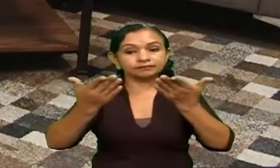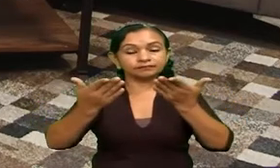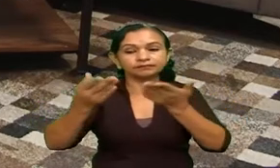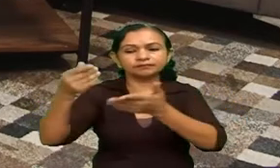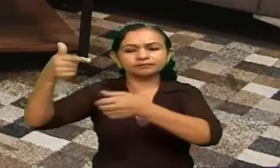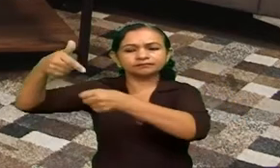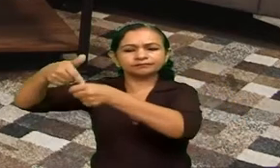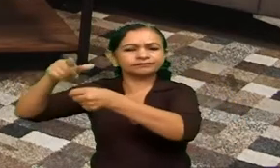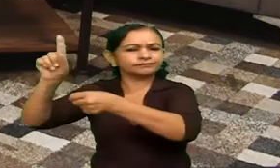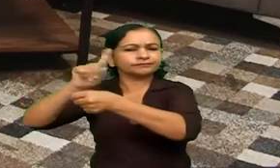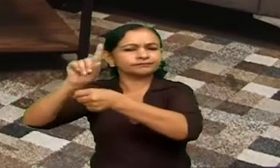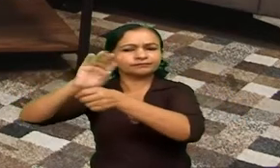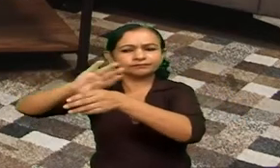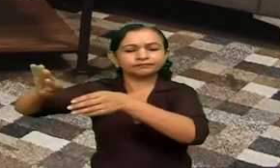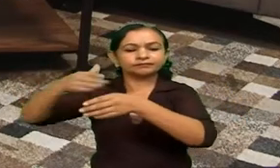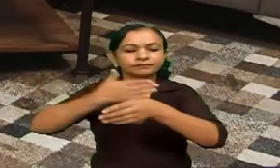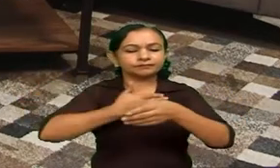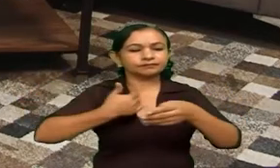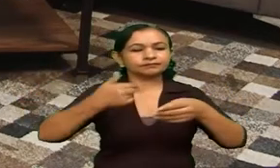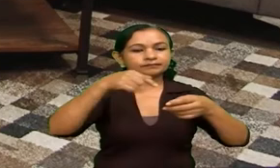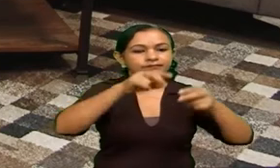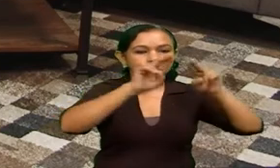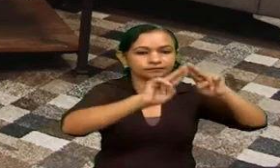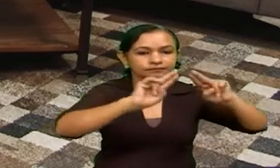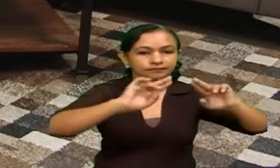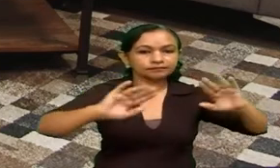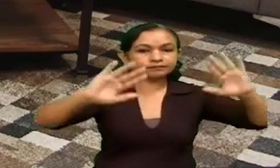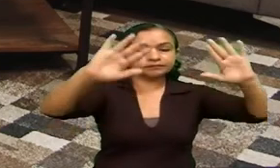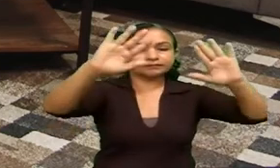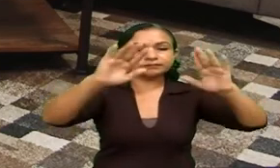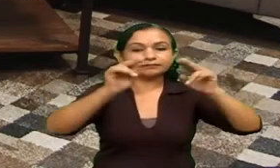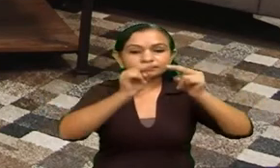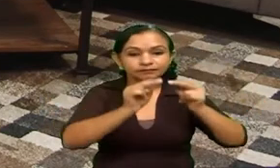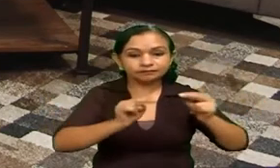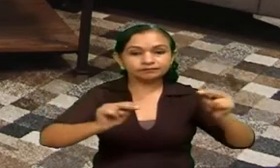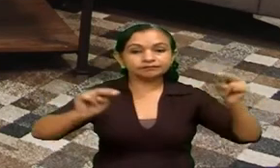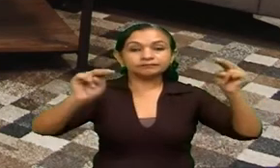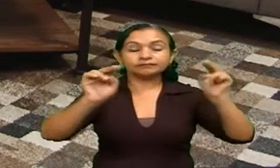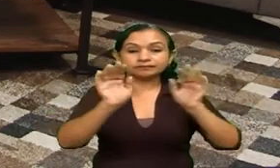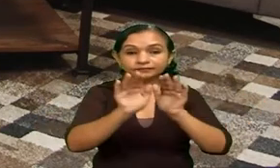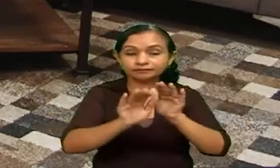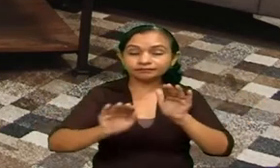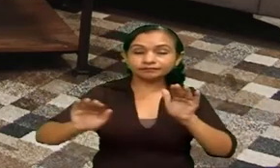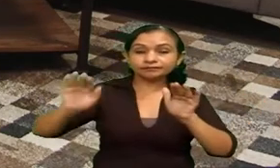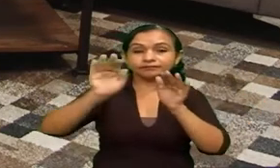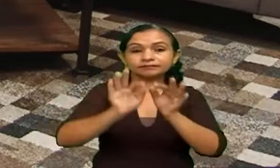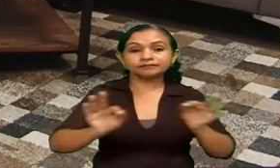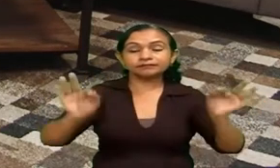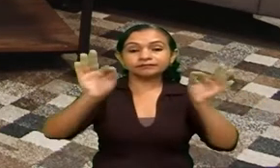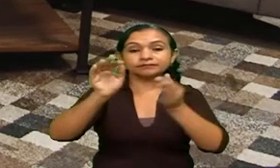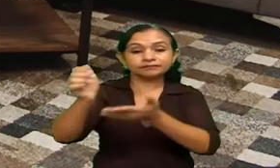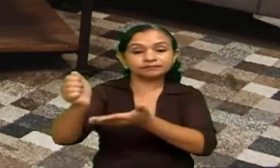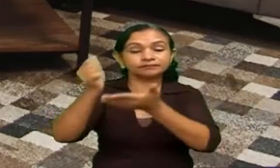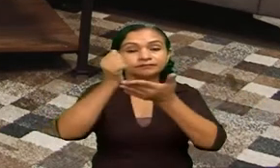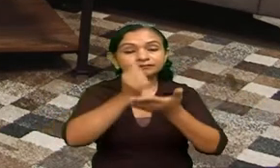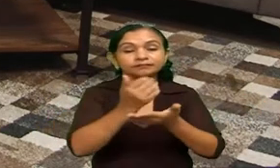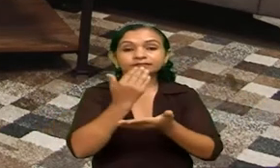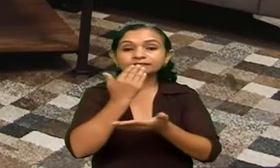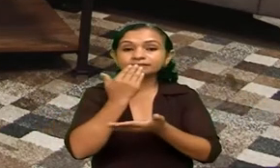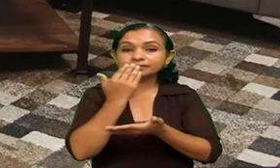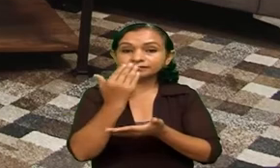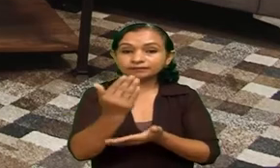también seguir con nuestro programa de electrificación, que es el más interesante porque es el que le da